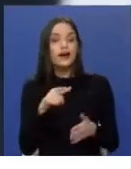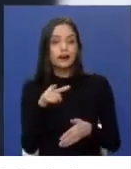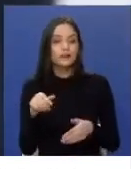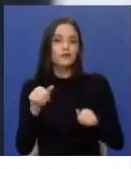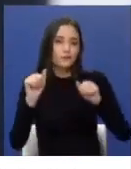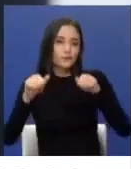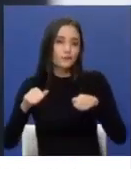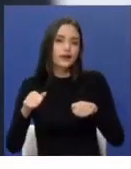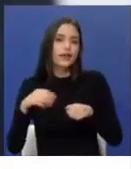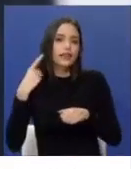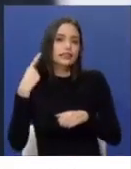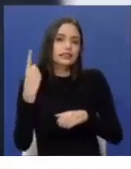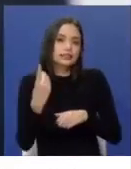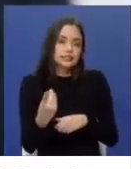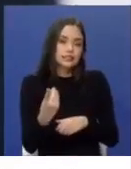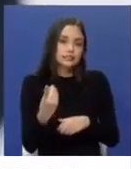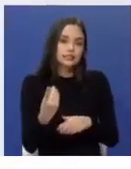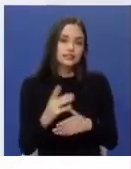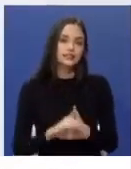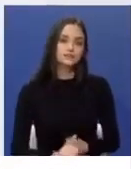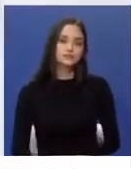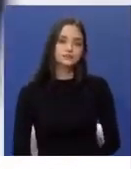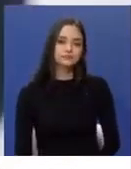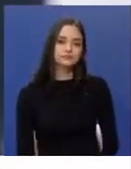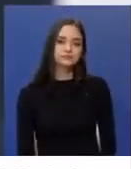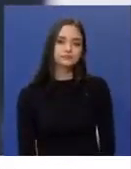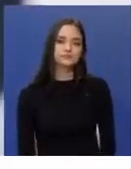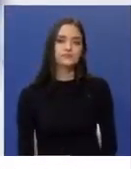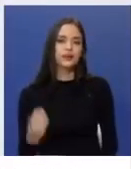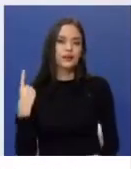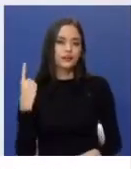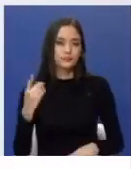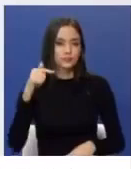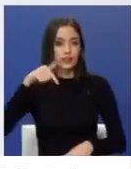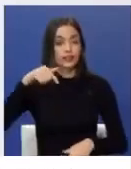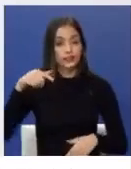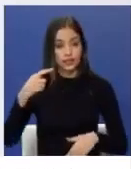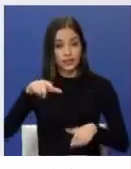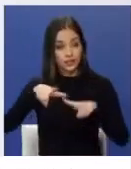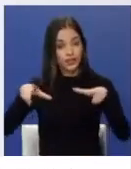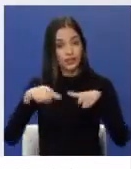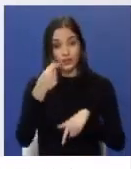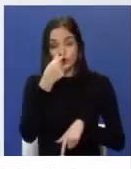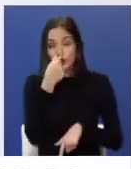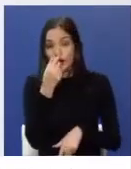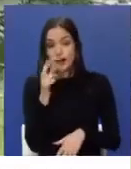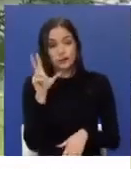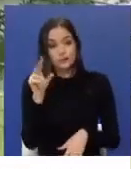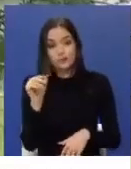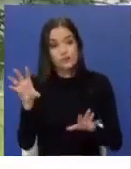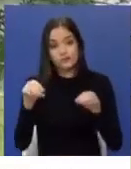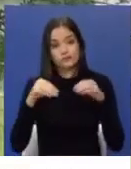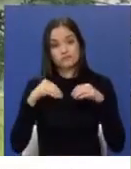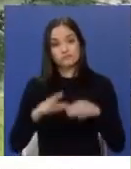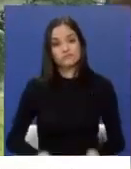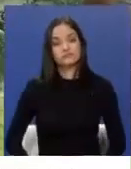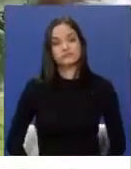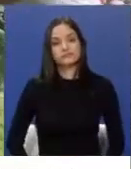decidir cobrar por su uso. Sin embargo, pues la diputada y las autoridades de esta comarca han señalado que eso no será así.